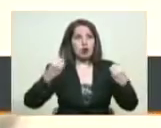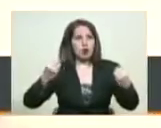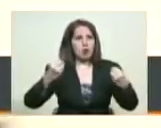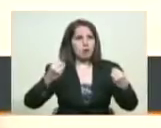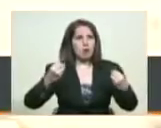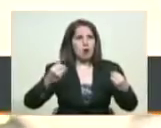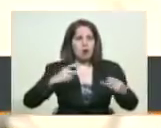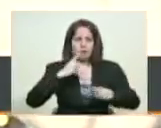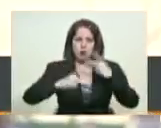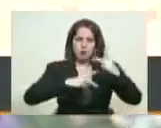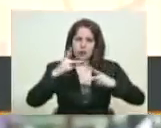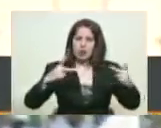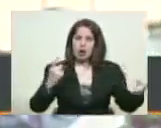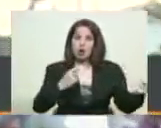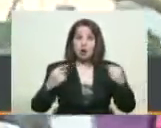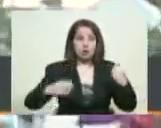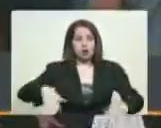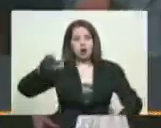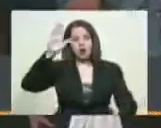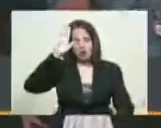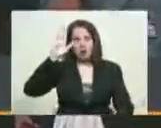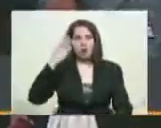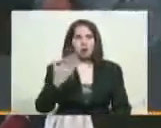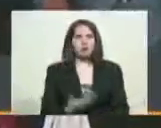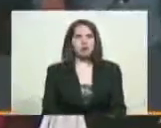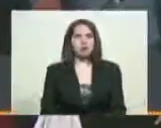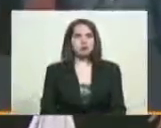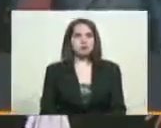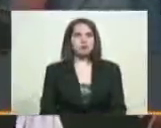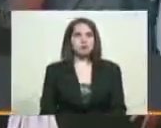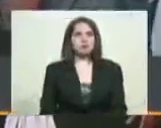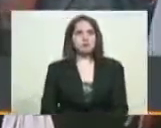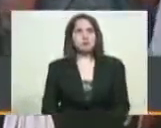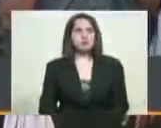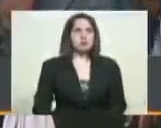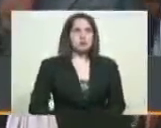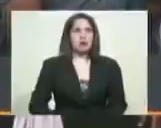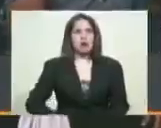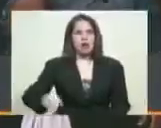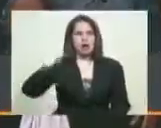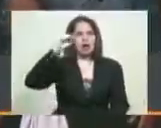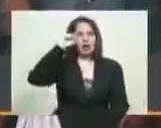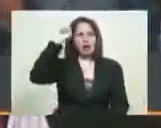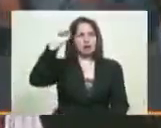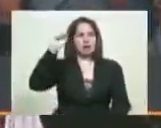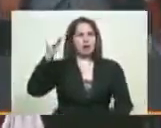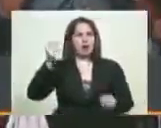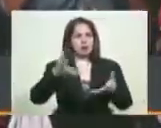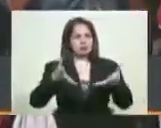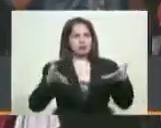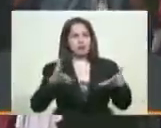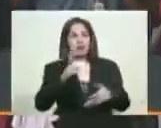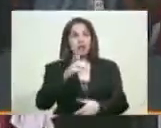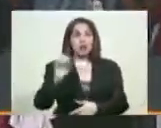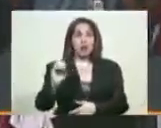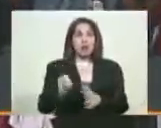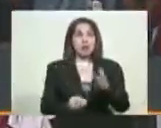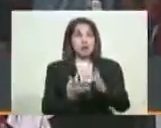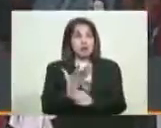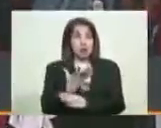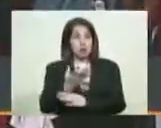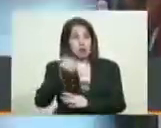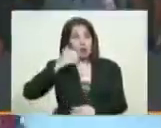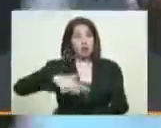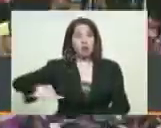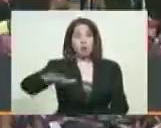Venezuela potencia. Así lo juro. ¡Que viva la victoria del 20 de mayo! ¡Que viva el pueblo